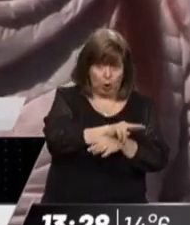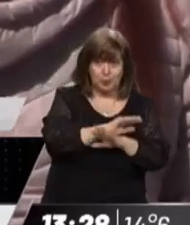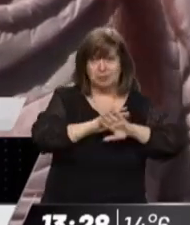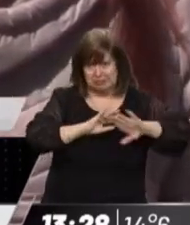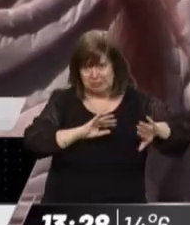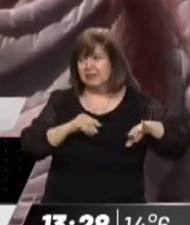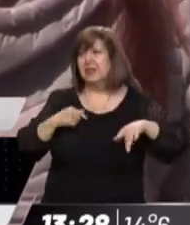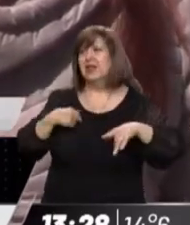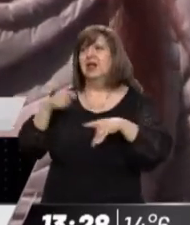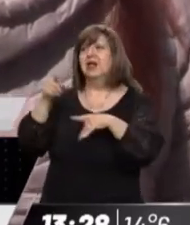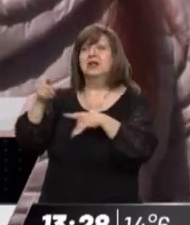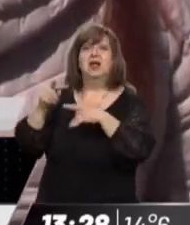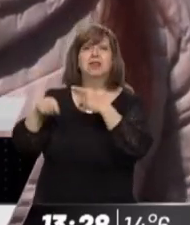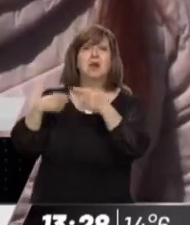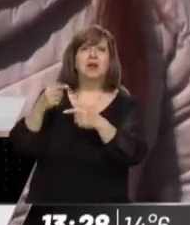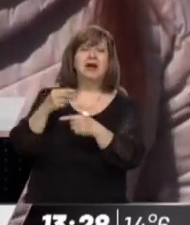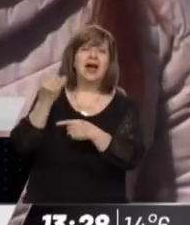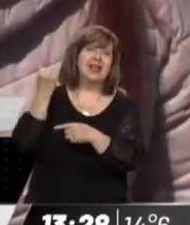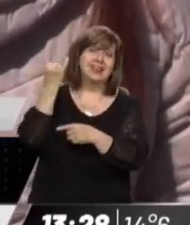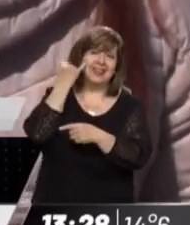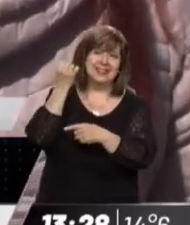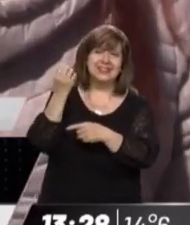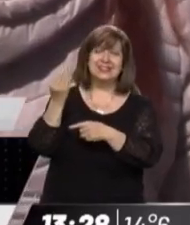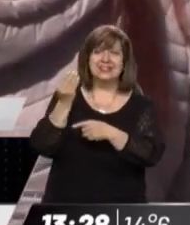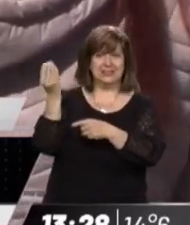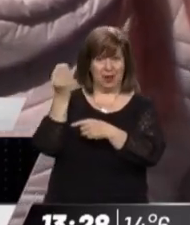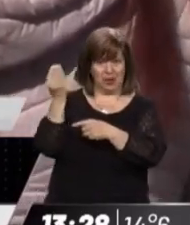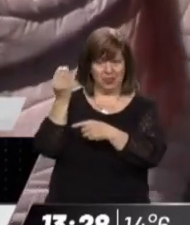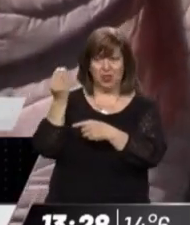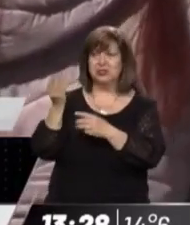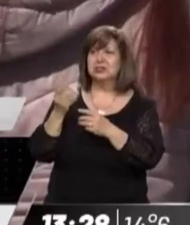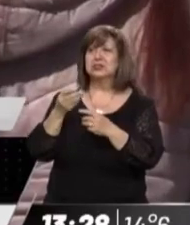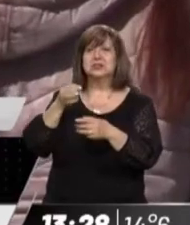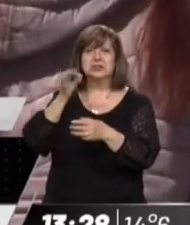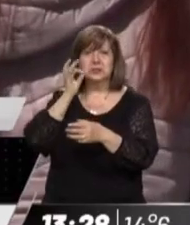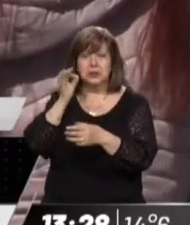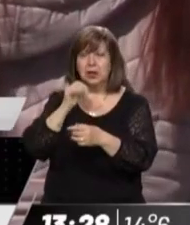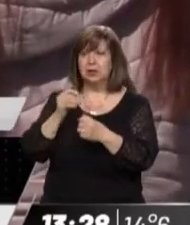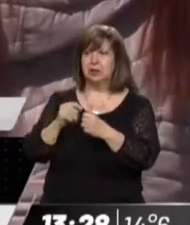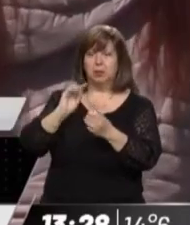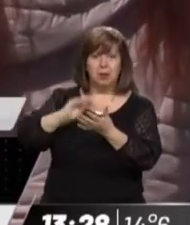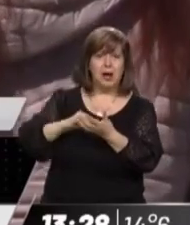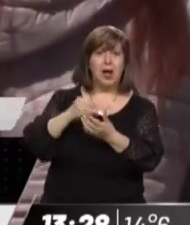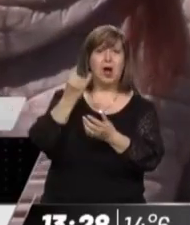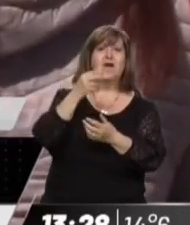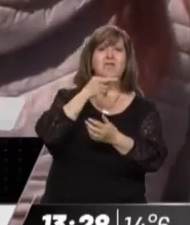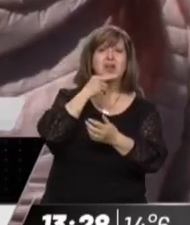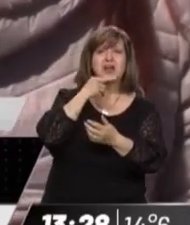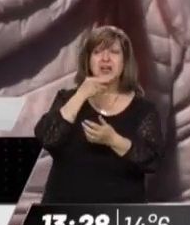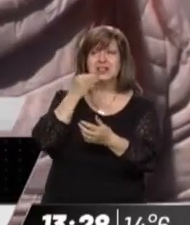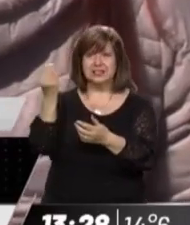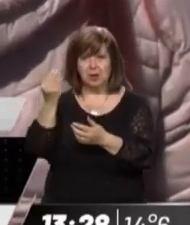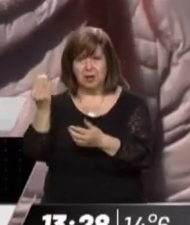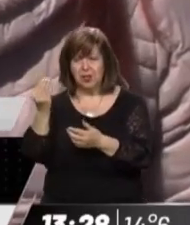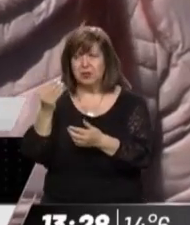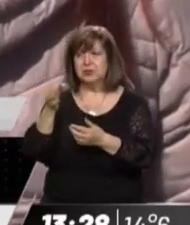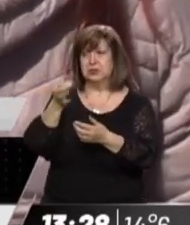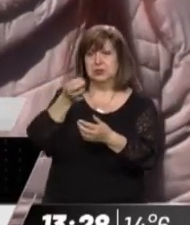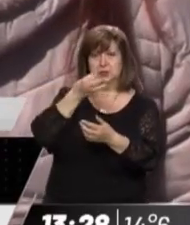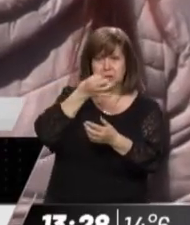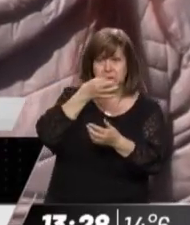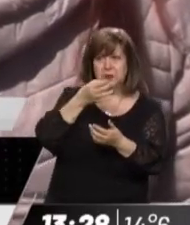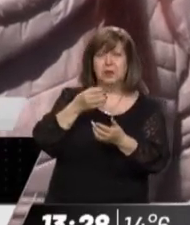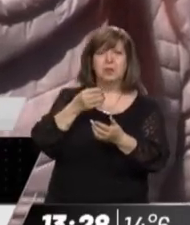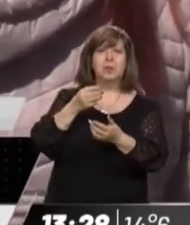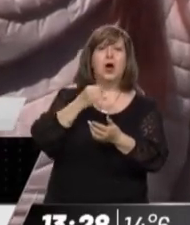los sábados, ya empecé a hacer los viernes y sábados. Llegó un momento en que lo empecé a hacer jueves, viernes y sábado y así se fue agravando, ¿no? Hasta un